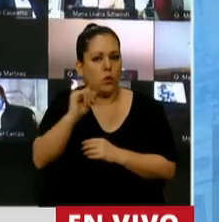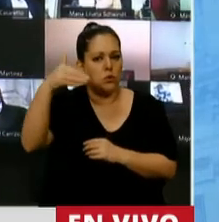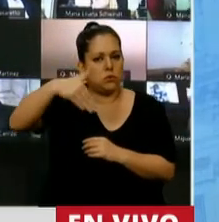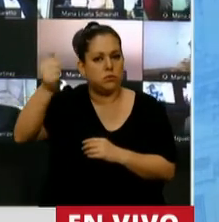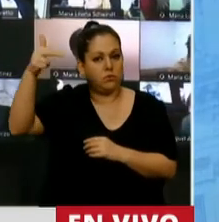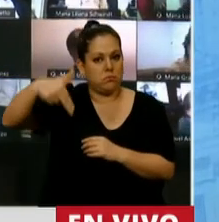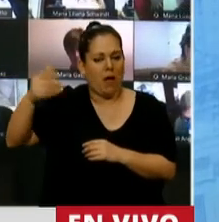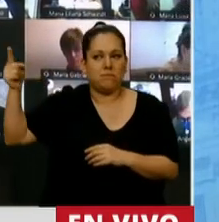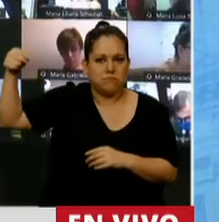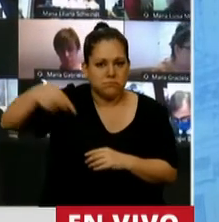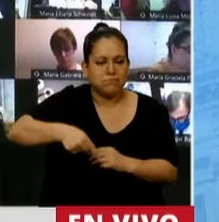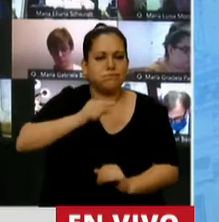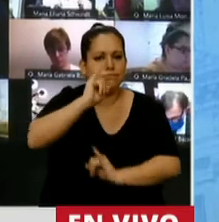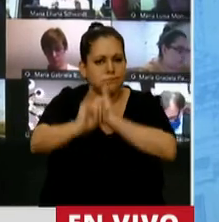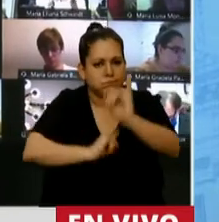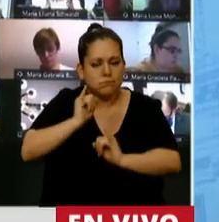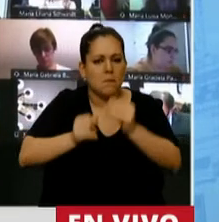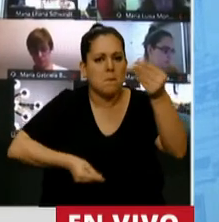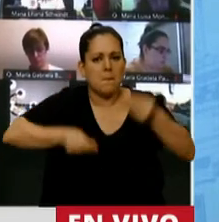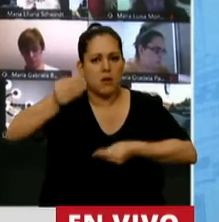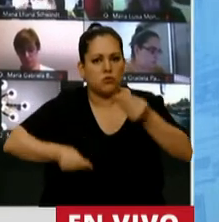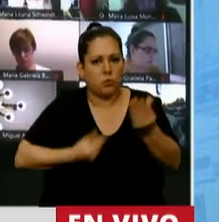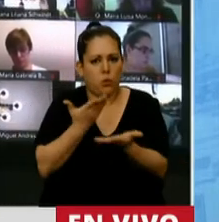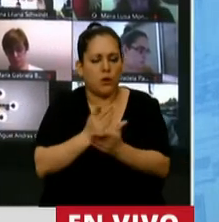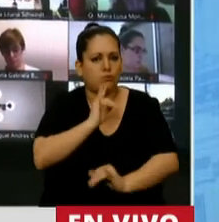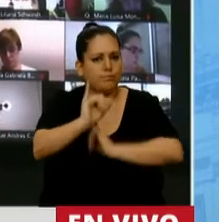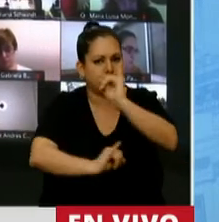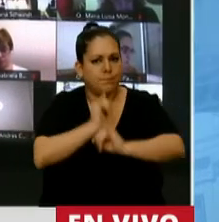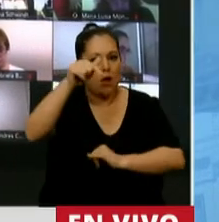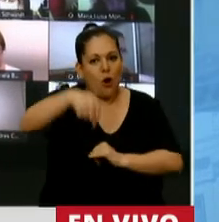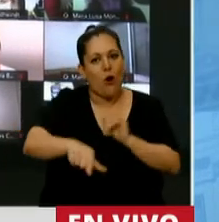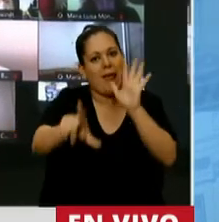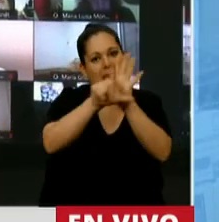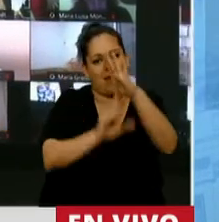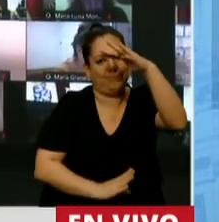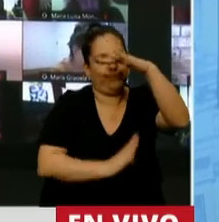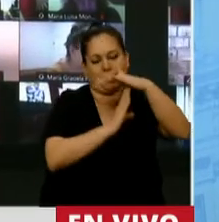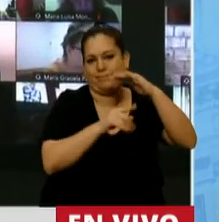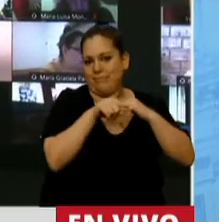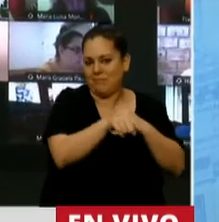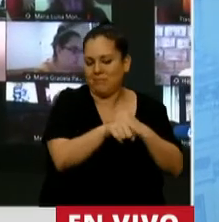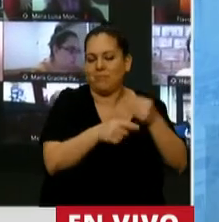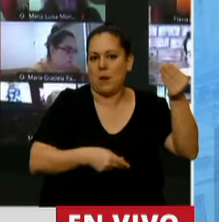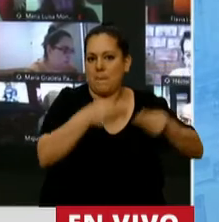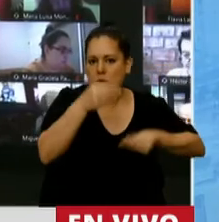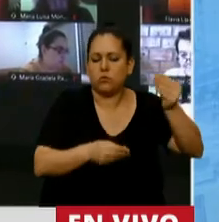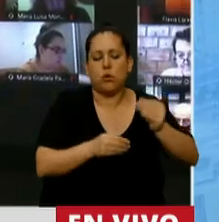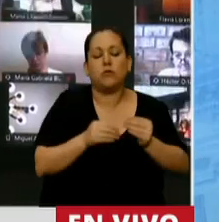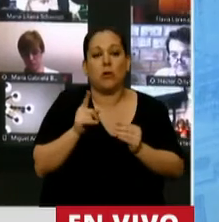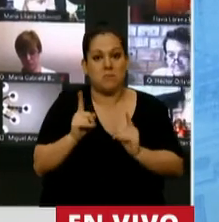a presentarnos este presupuesto que estamos hoy tratando, esta ley de leyes que todos llamamos, nos